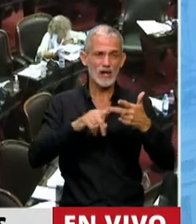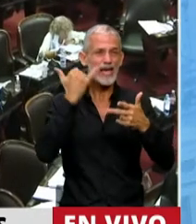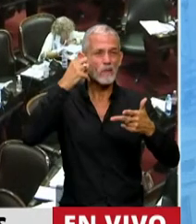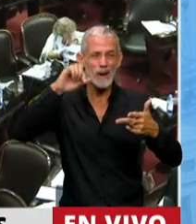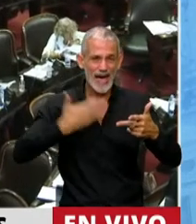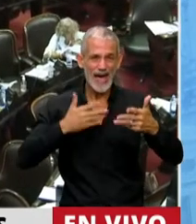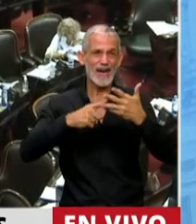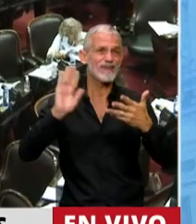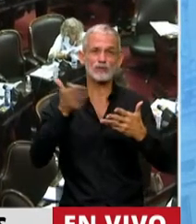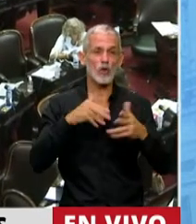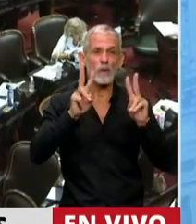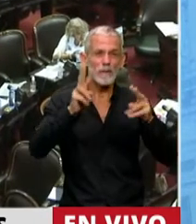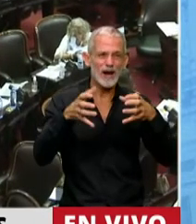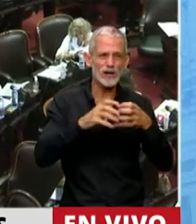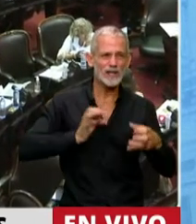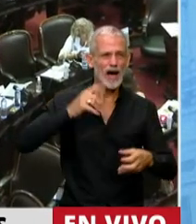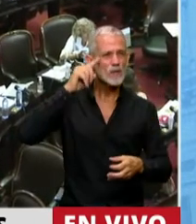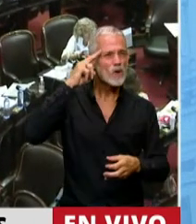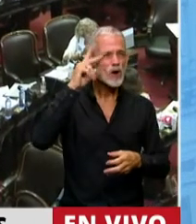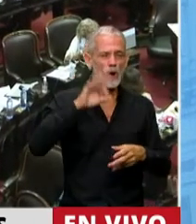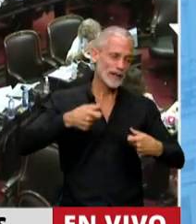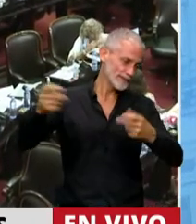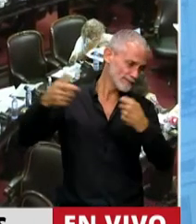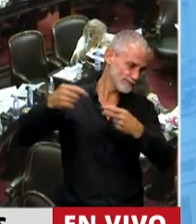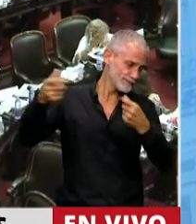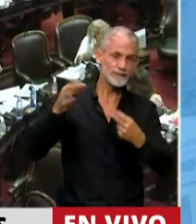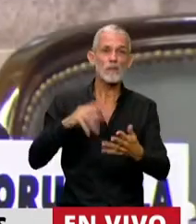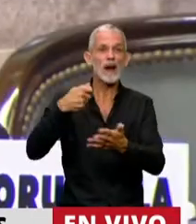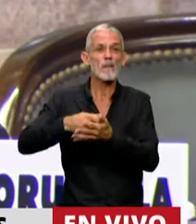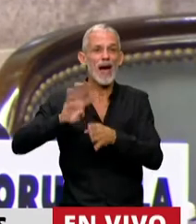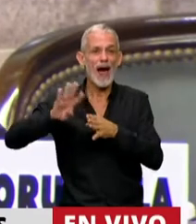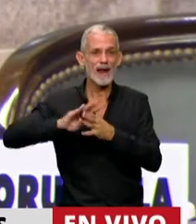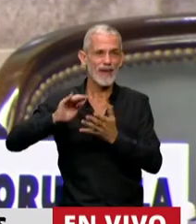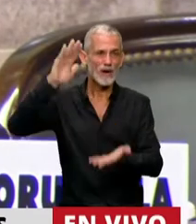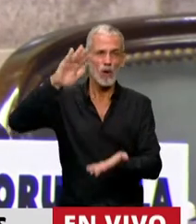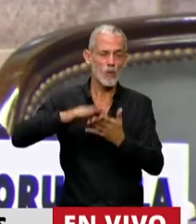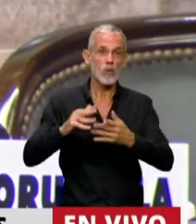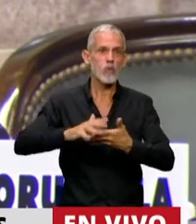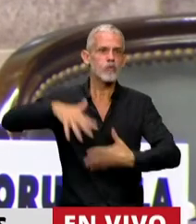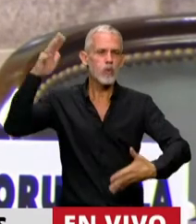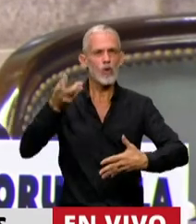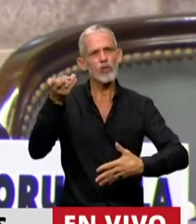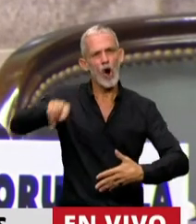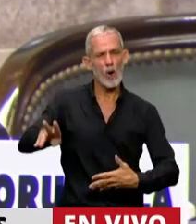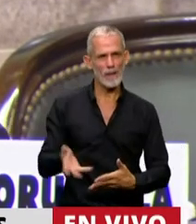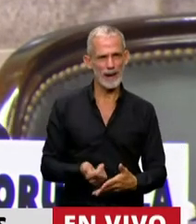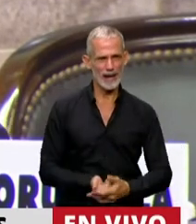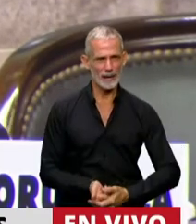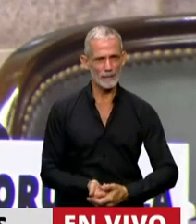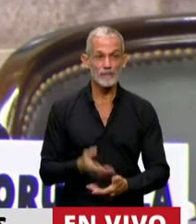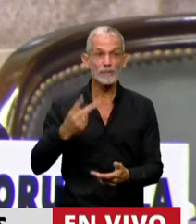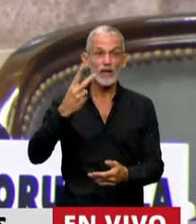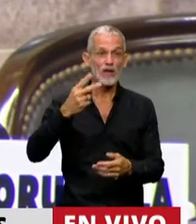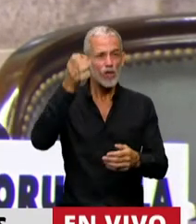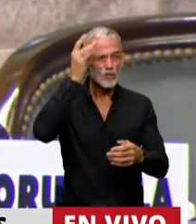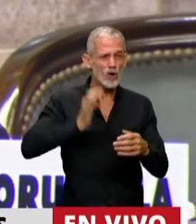YPF, en el gobierno peronista de los 90, diciendo que era para pagar la deuda externa creció el doble. Y en los